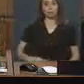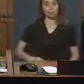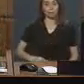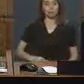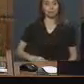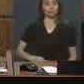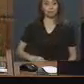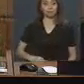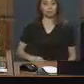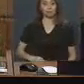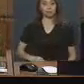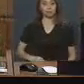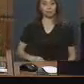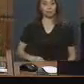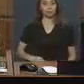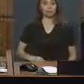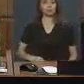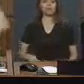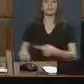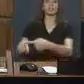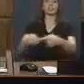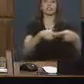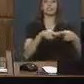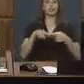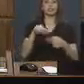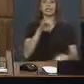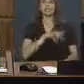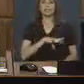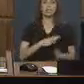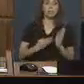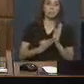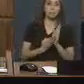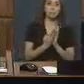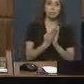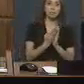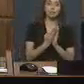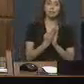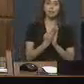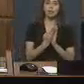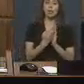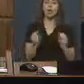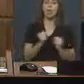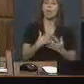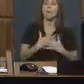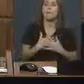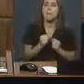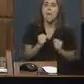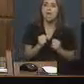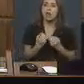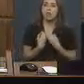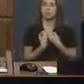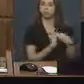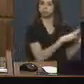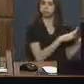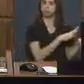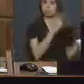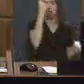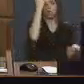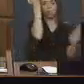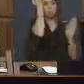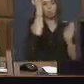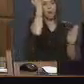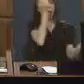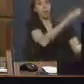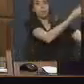2006, cuando la sociedad chilena comenzó a despercudirse de sus miedos más profundos, de los traumas heredados de un